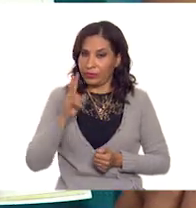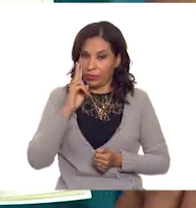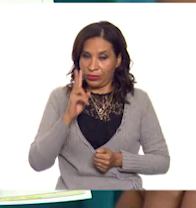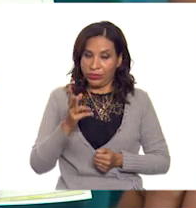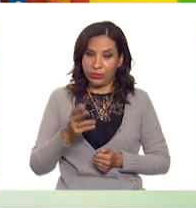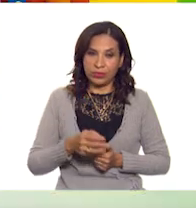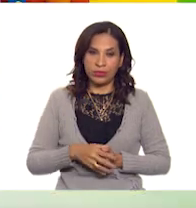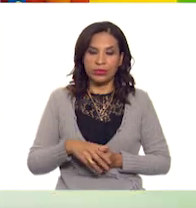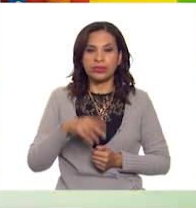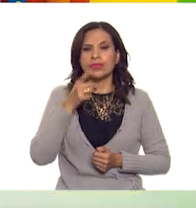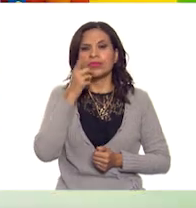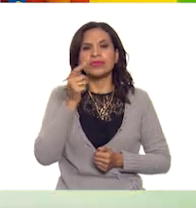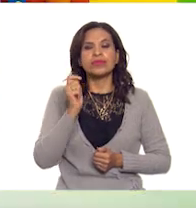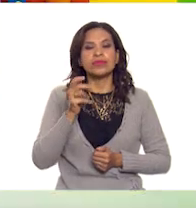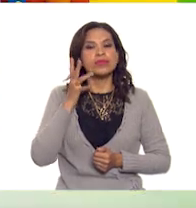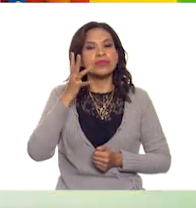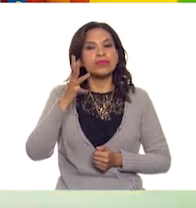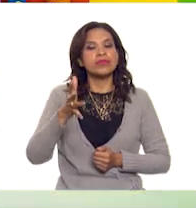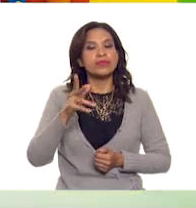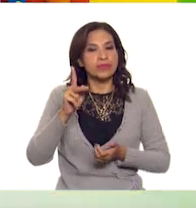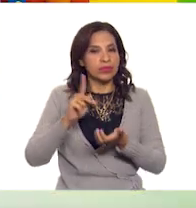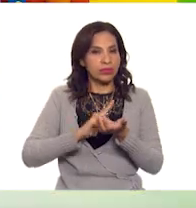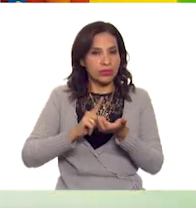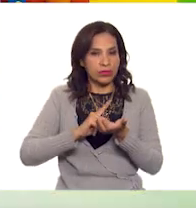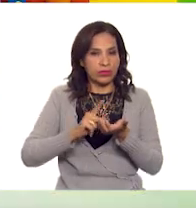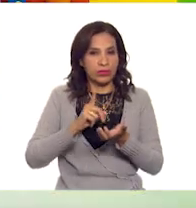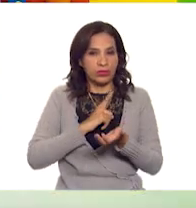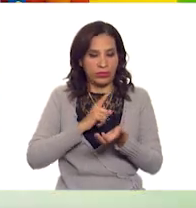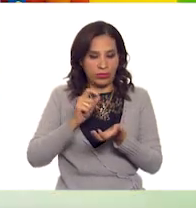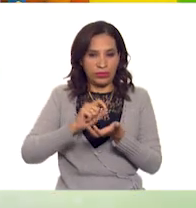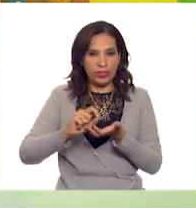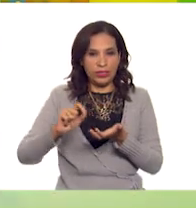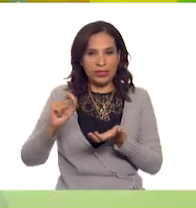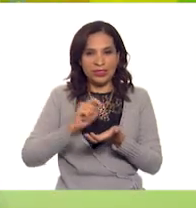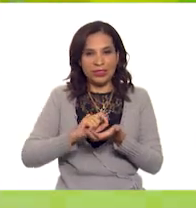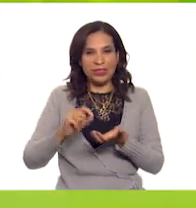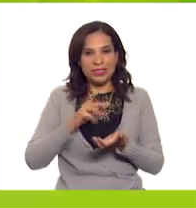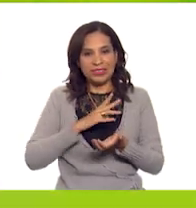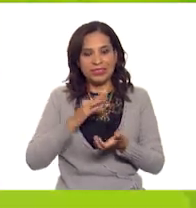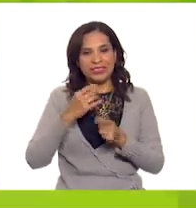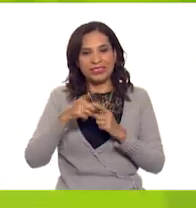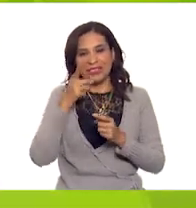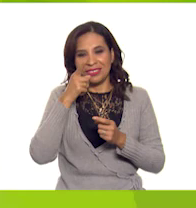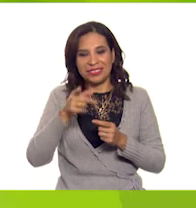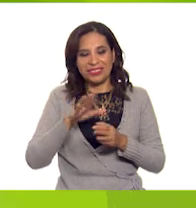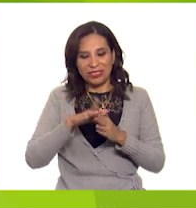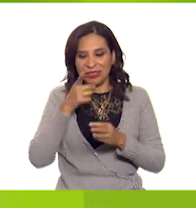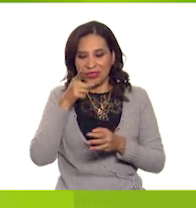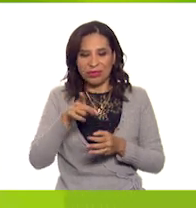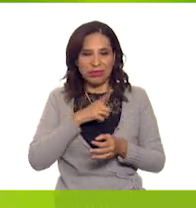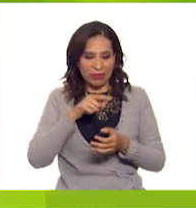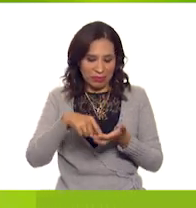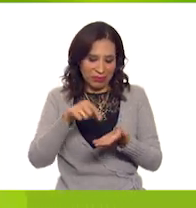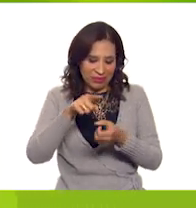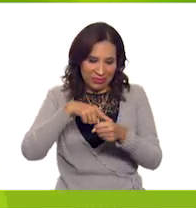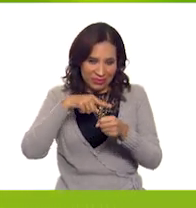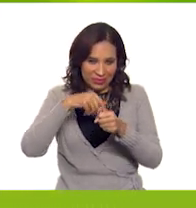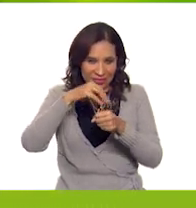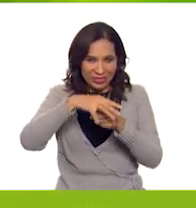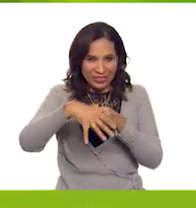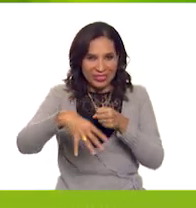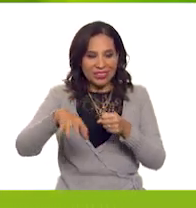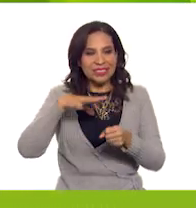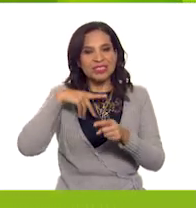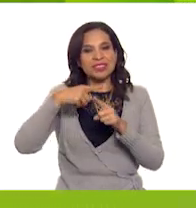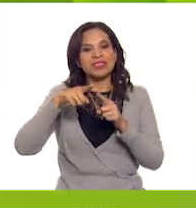Exactamente. Eric dice que en el futuro las plumas escribirán solitas, lo que uno les diga, y su tinta será de varios colores.